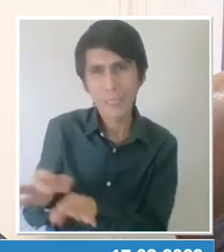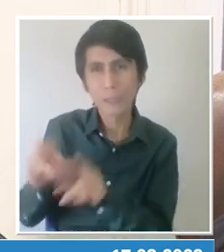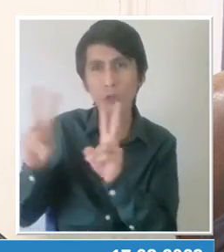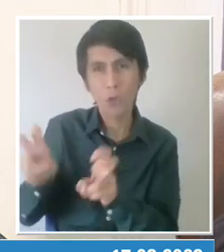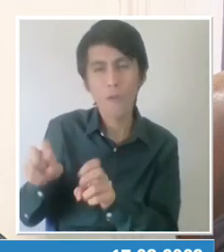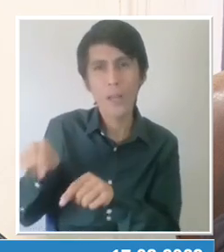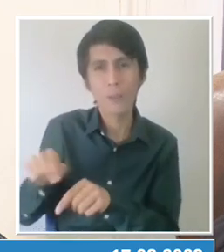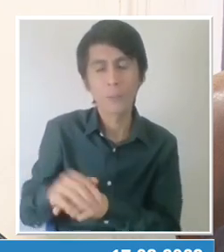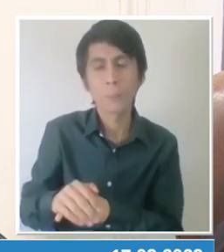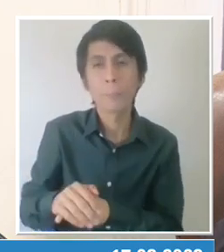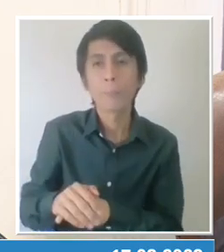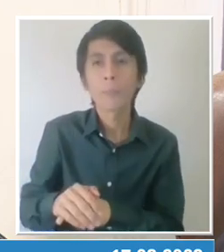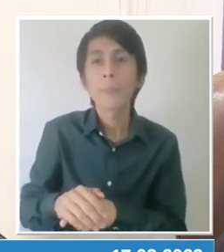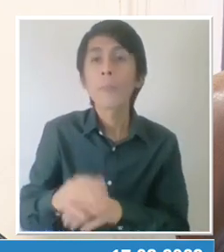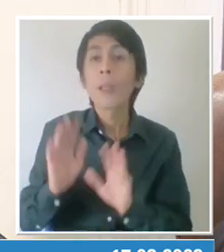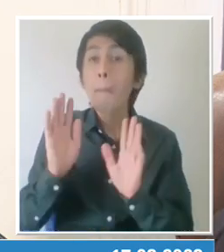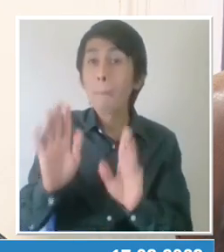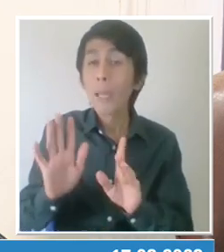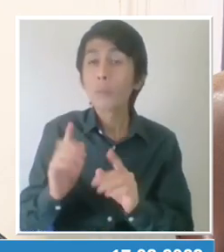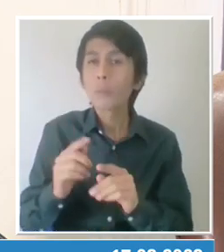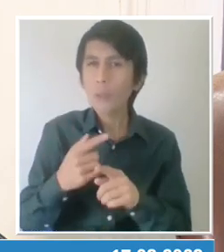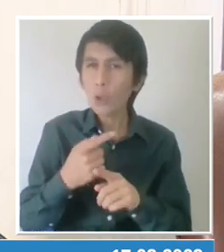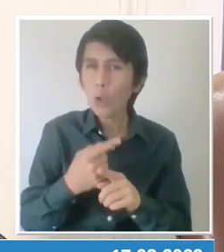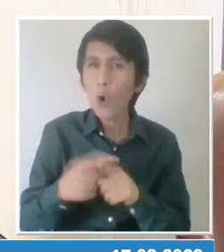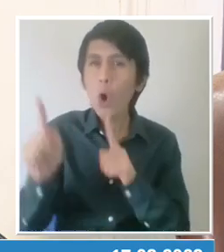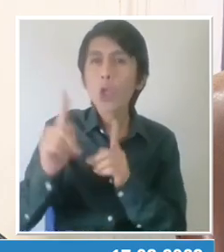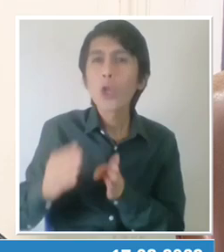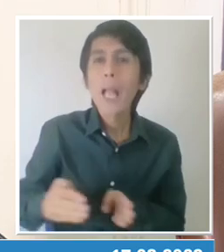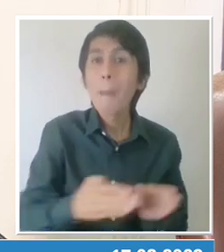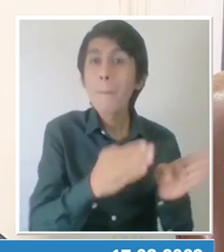de este otro camino hacia una nueva constitución,